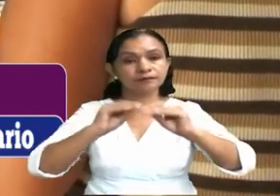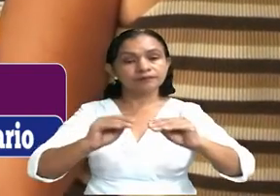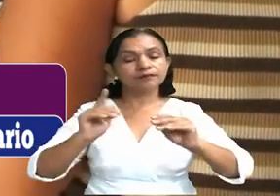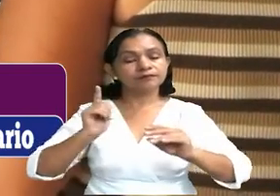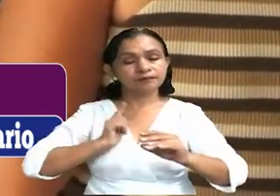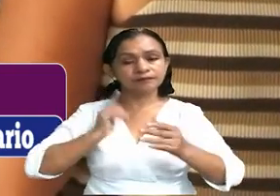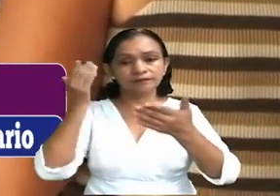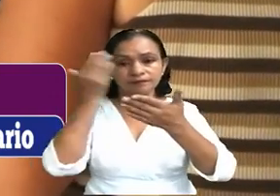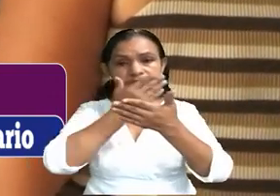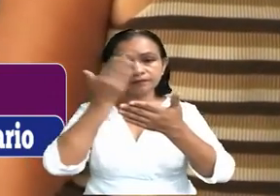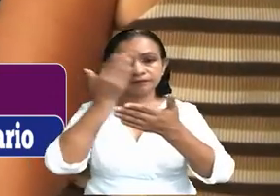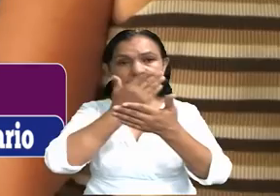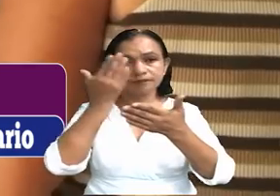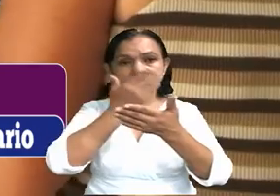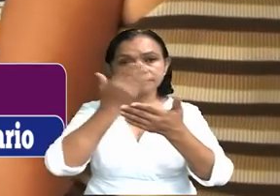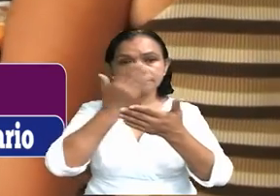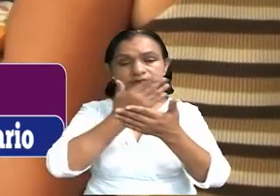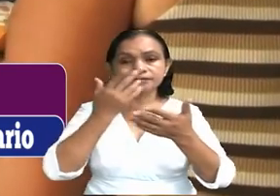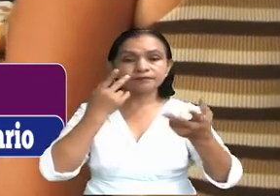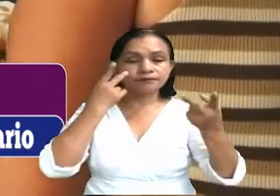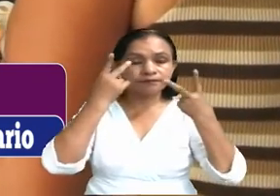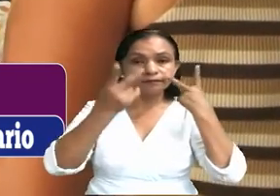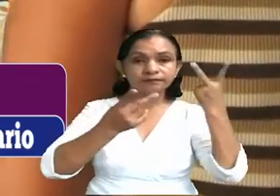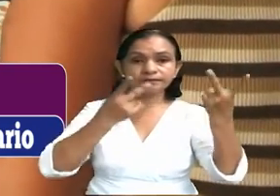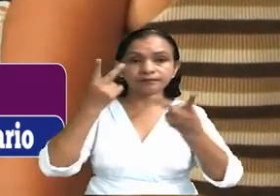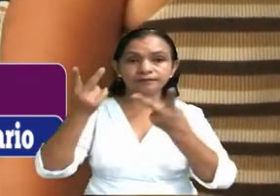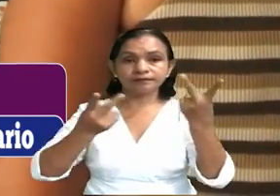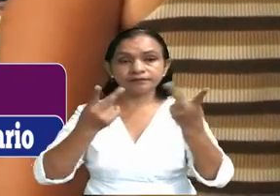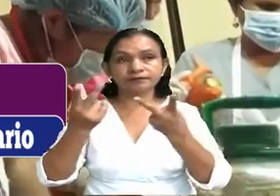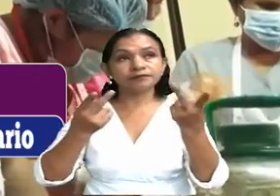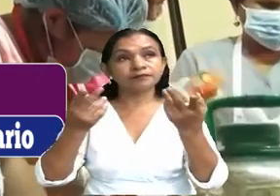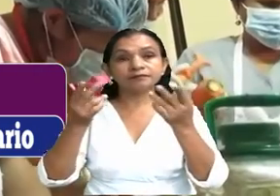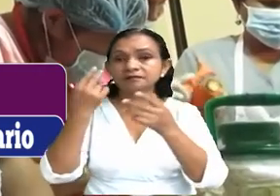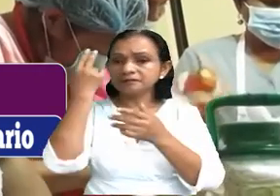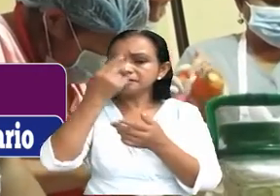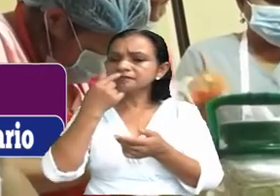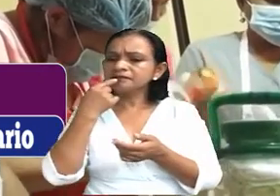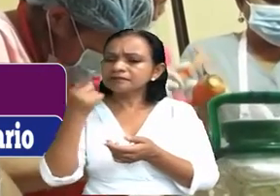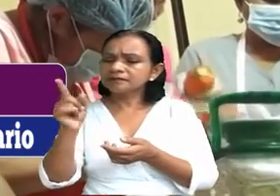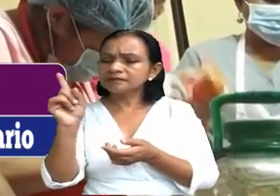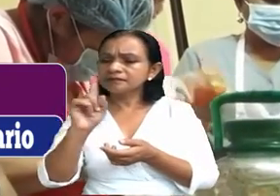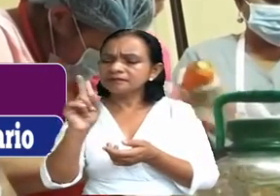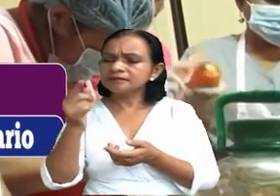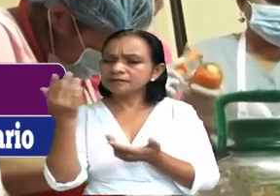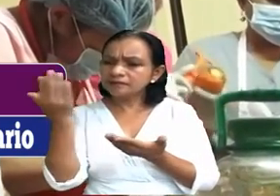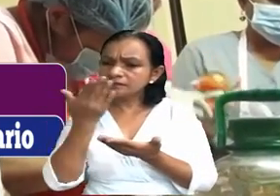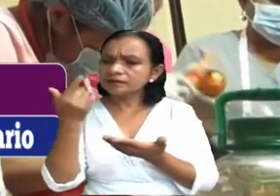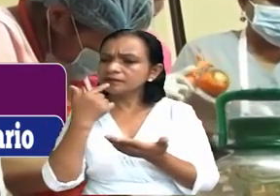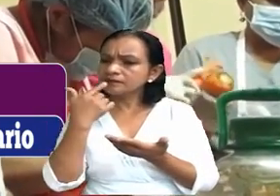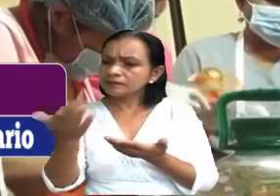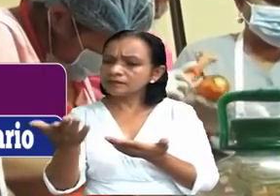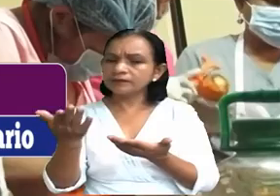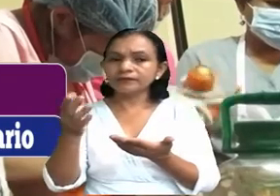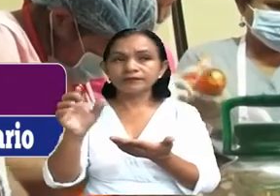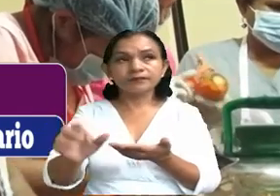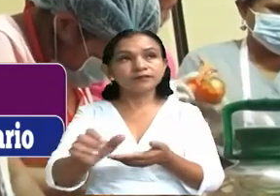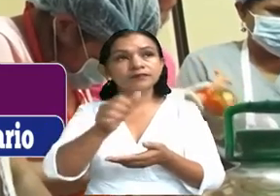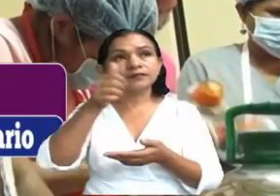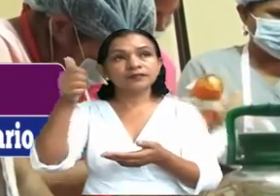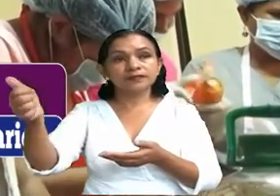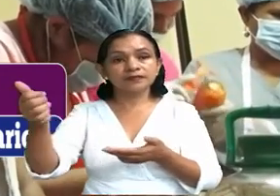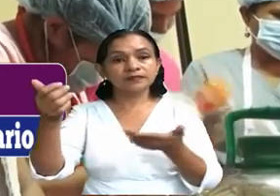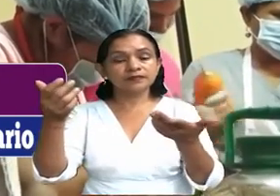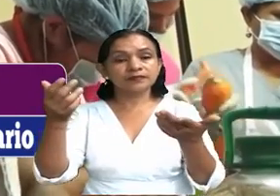Entonces, estamos porque además viendo, se les visita, ¿no? Y van y preguntan por qué no está estudiando. Se les visita además. Y lo otro es que